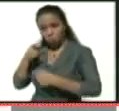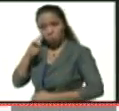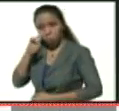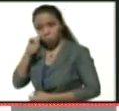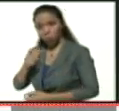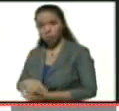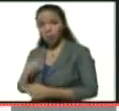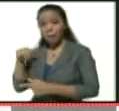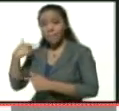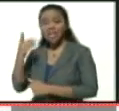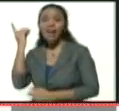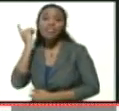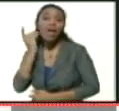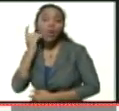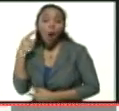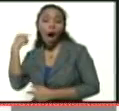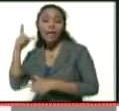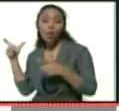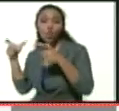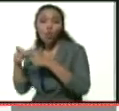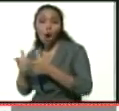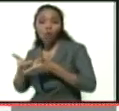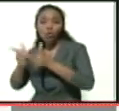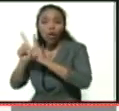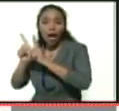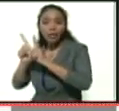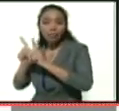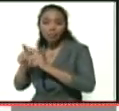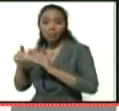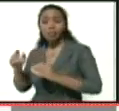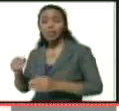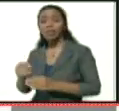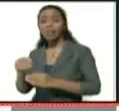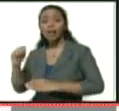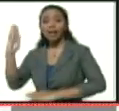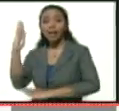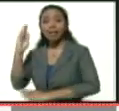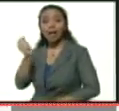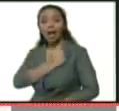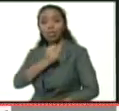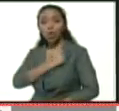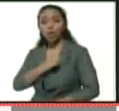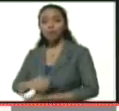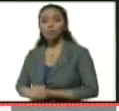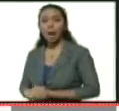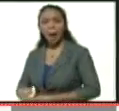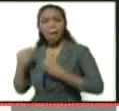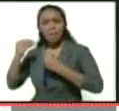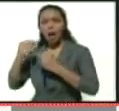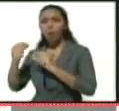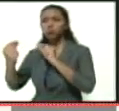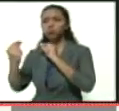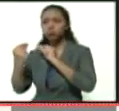Mañana Darío tiene una reunión con autoridades de la Iglesia Católica. Para